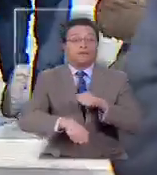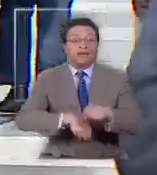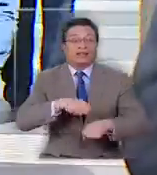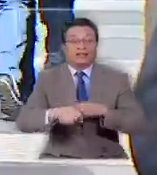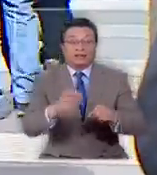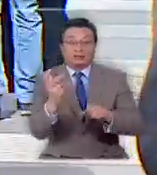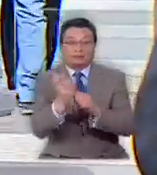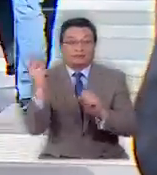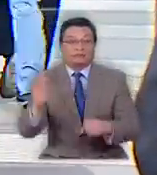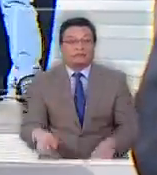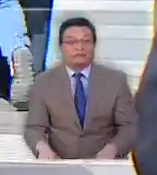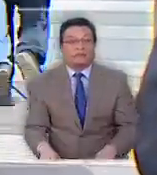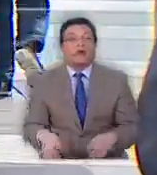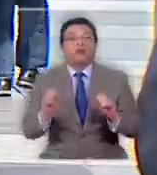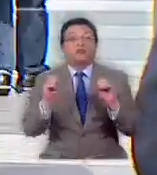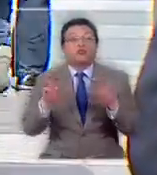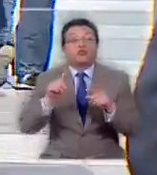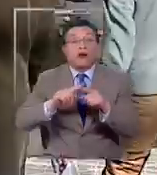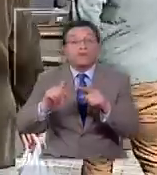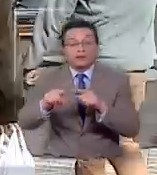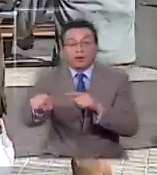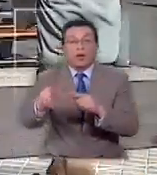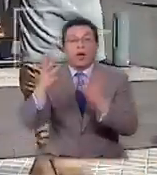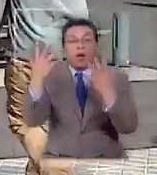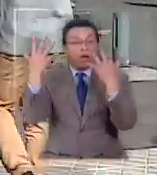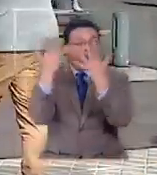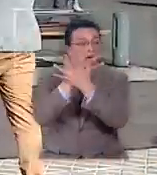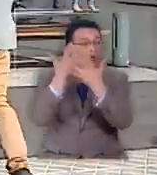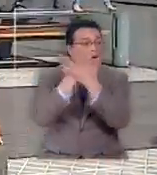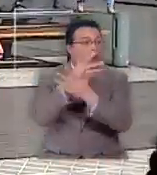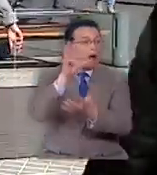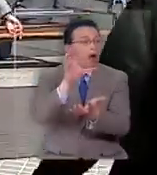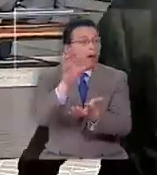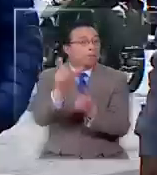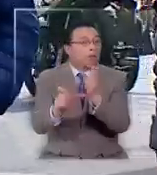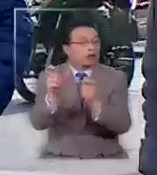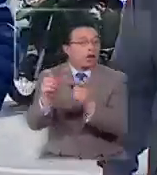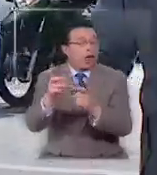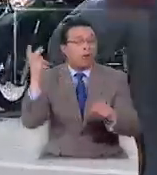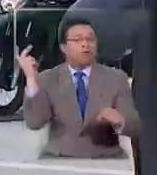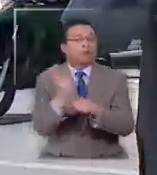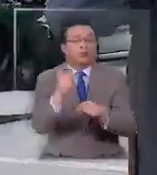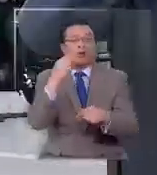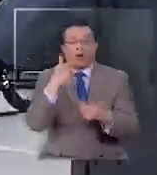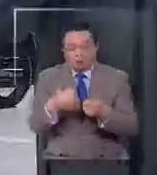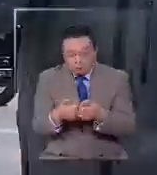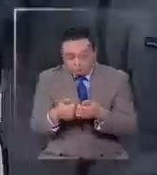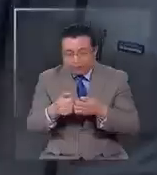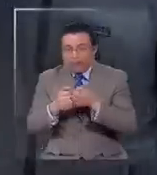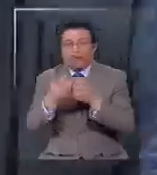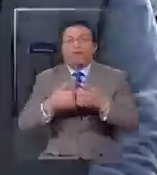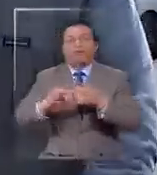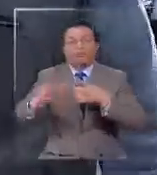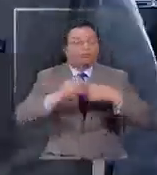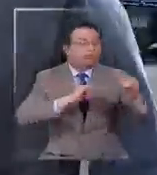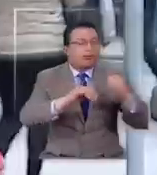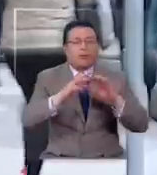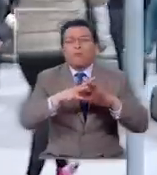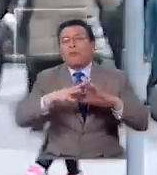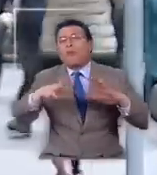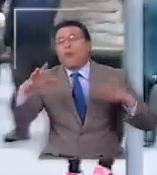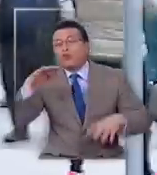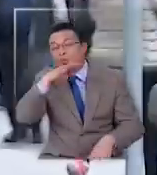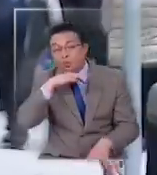ros muchas veces el delincuente aprovecha el descuido de esta persona y las personas como utilizan mucha red social utiliza mucho su teléfono